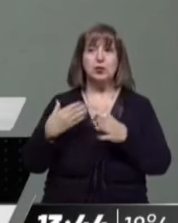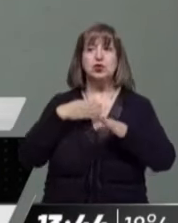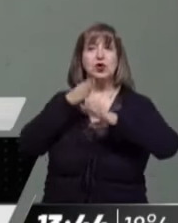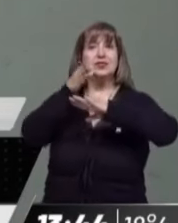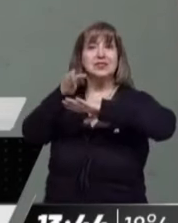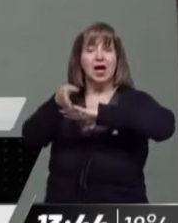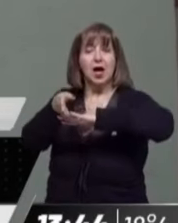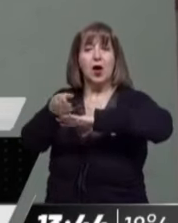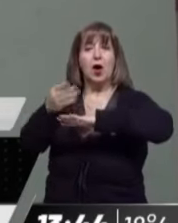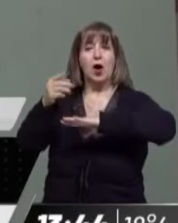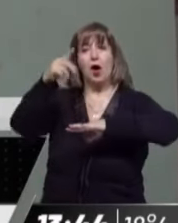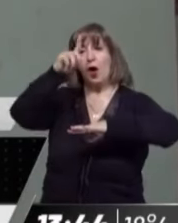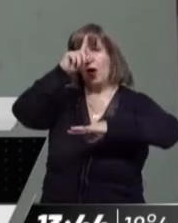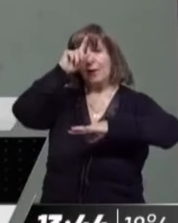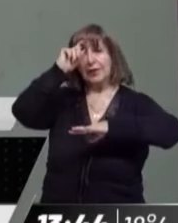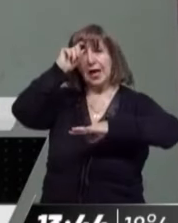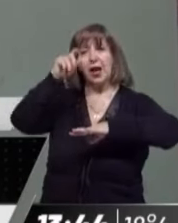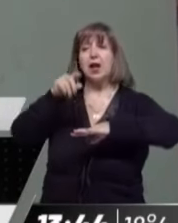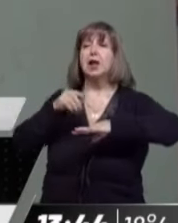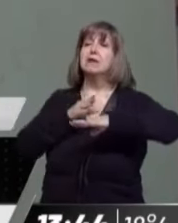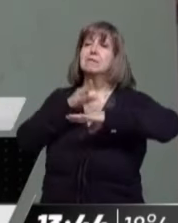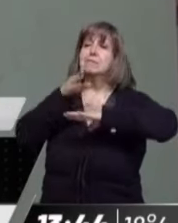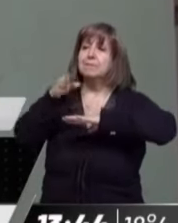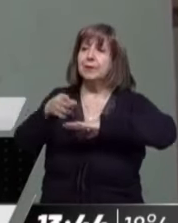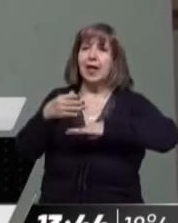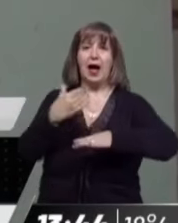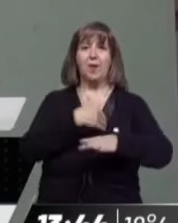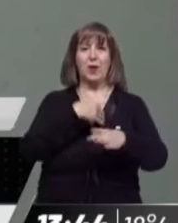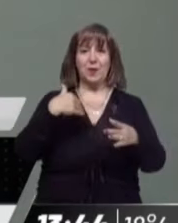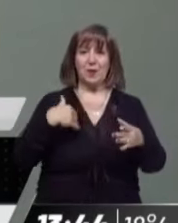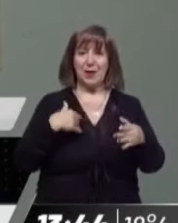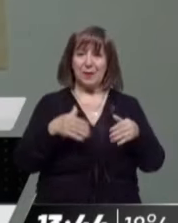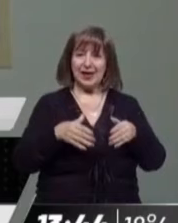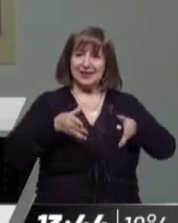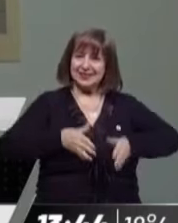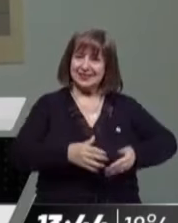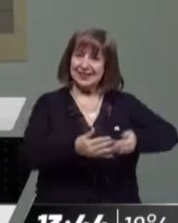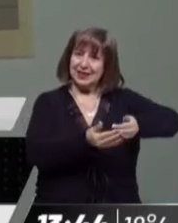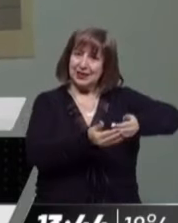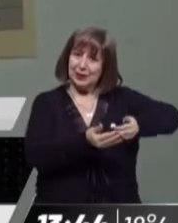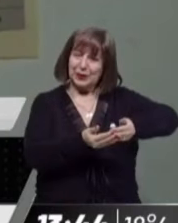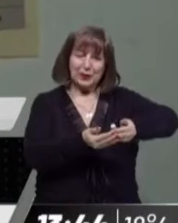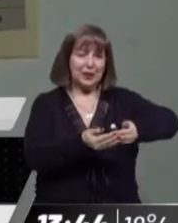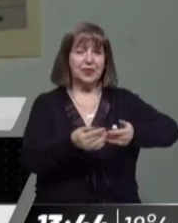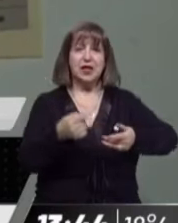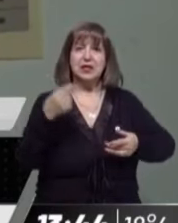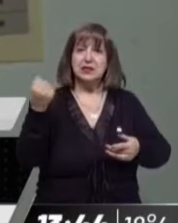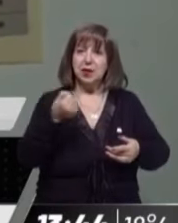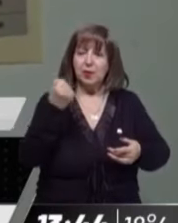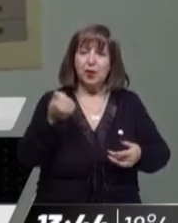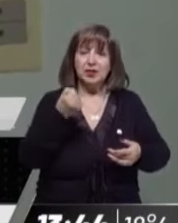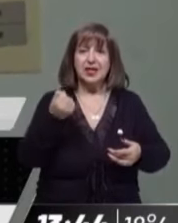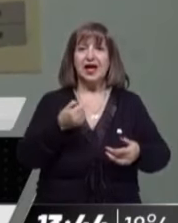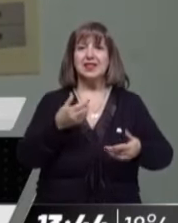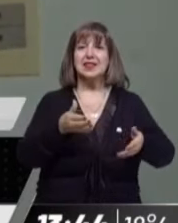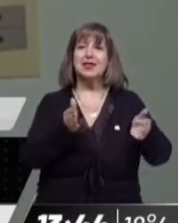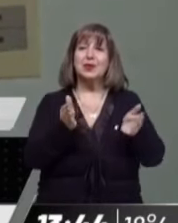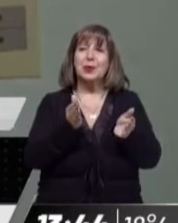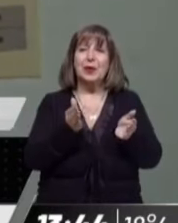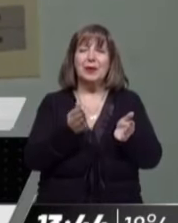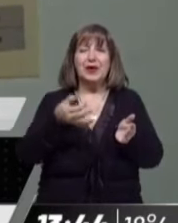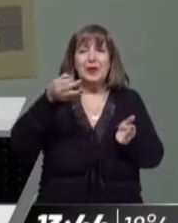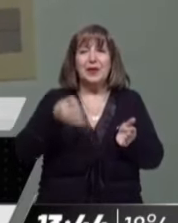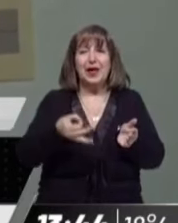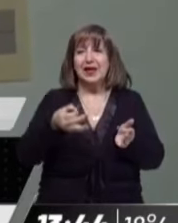madres que no a veces nos han ustedes nos han ido acompañar y hablar de estas cosas de la importancia del sueño seguro vemos el